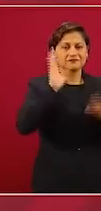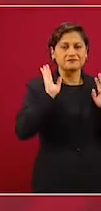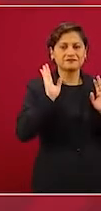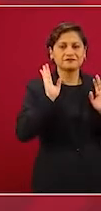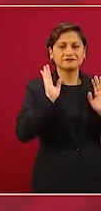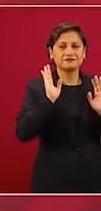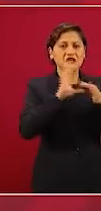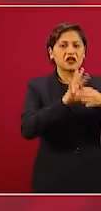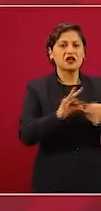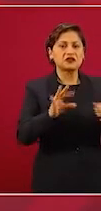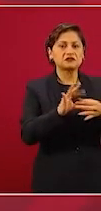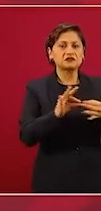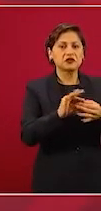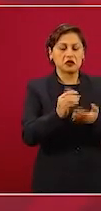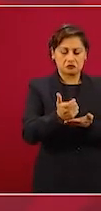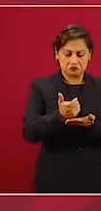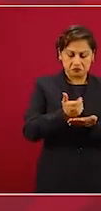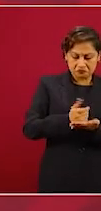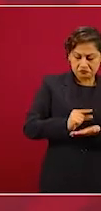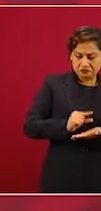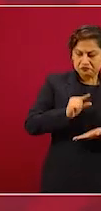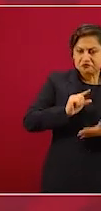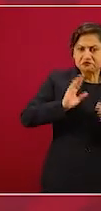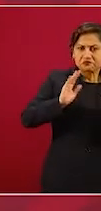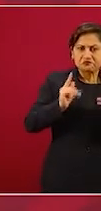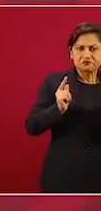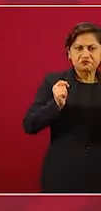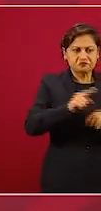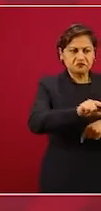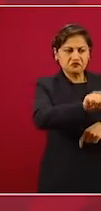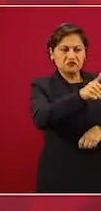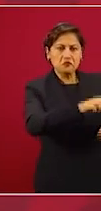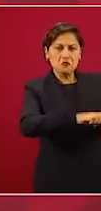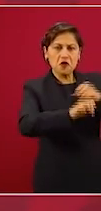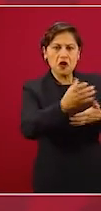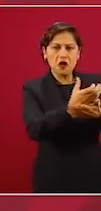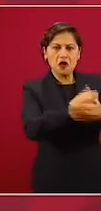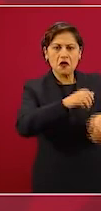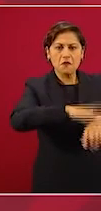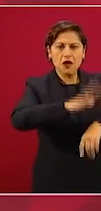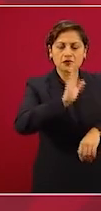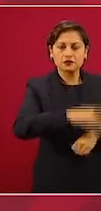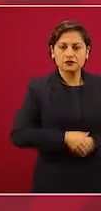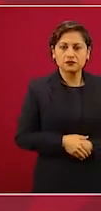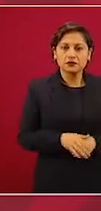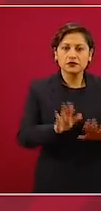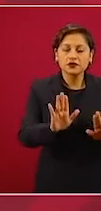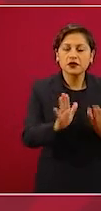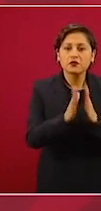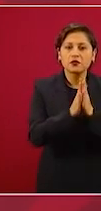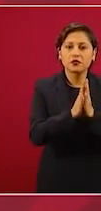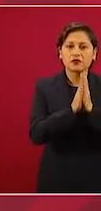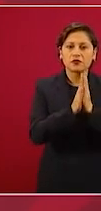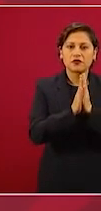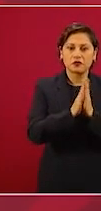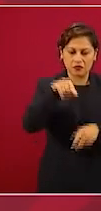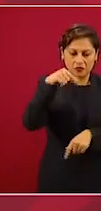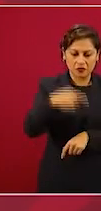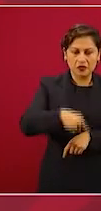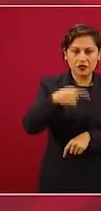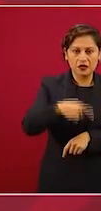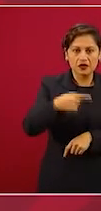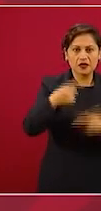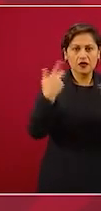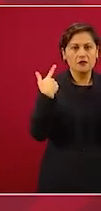elevadísimos en el sector público cuánto ganan los maestros eméritos en las